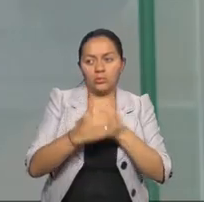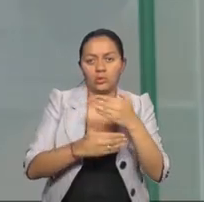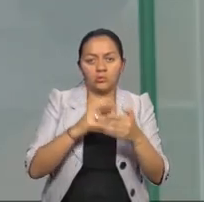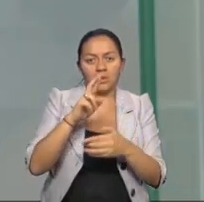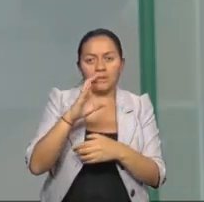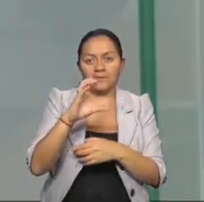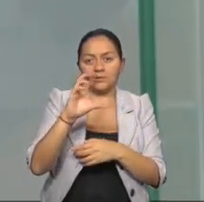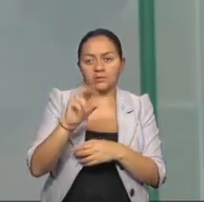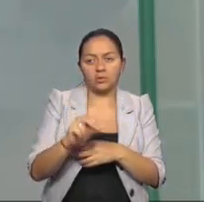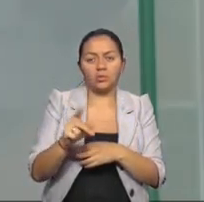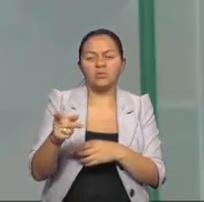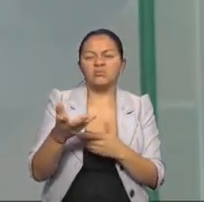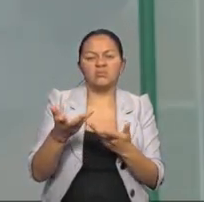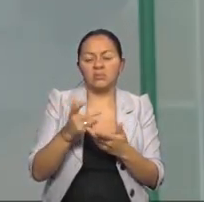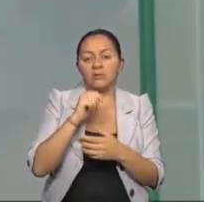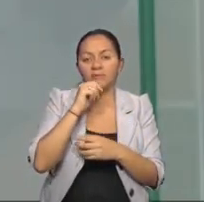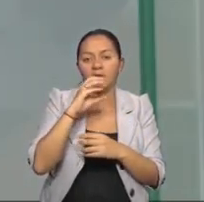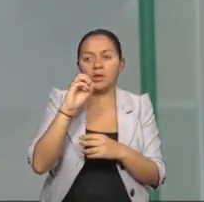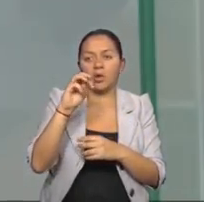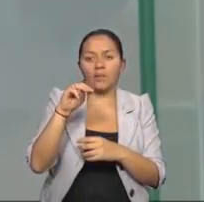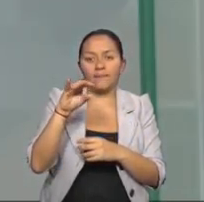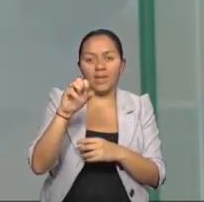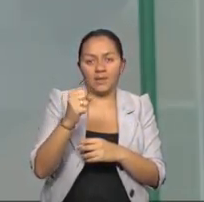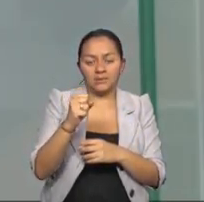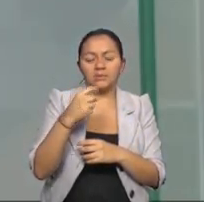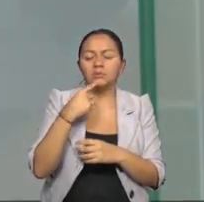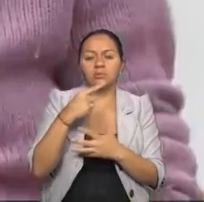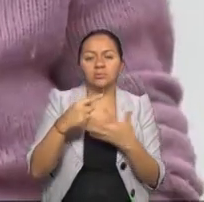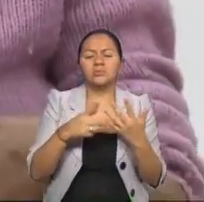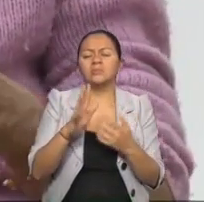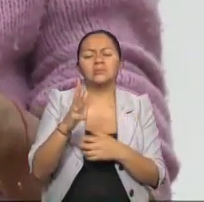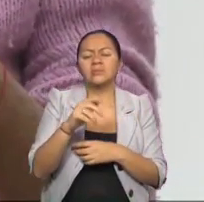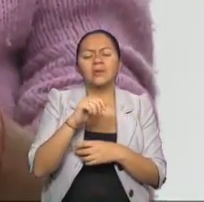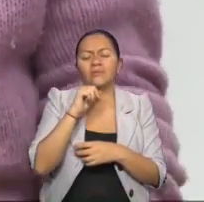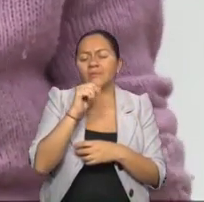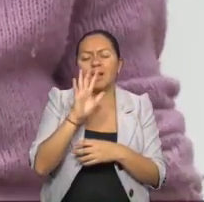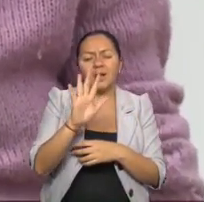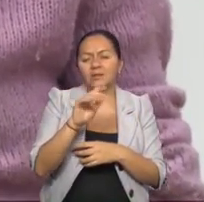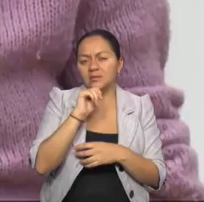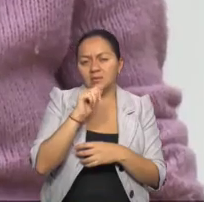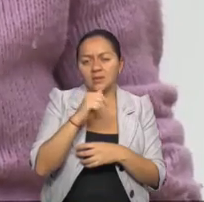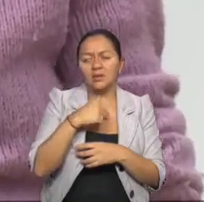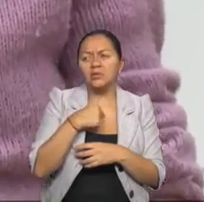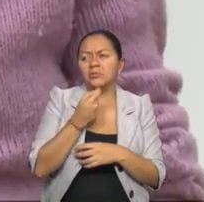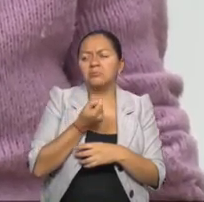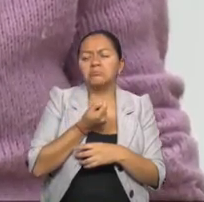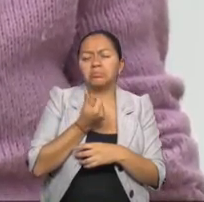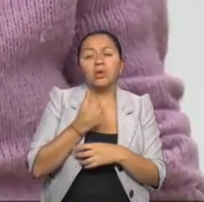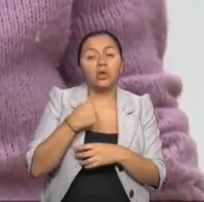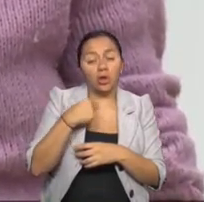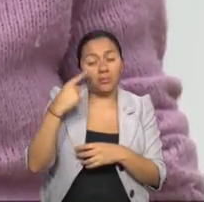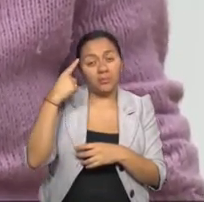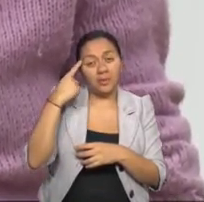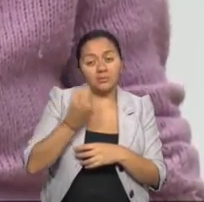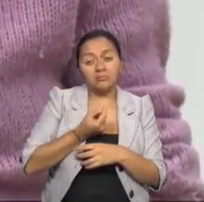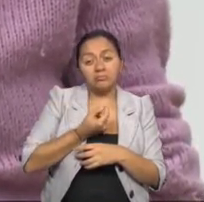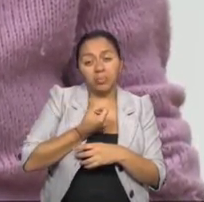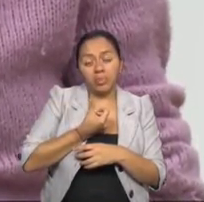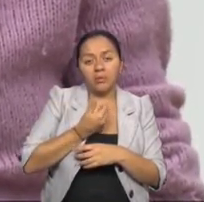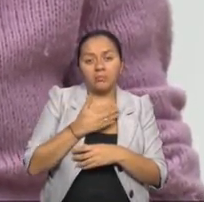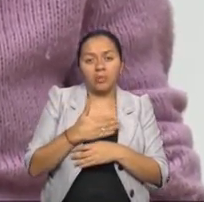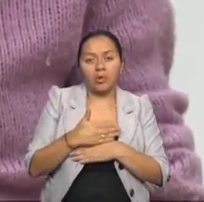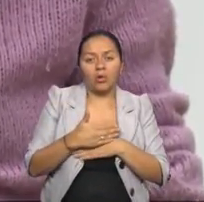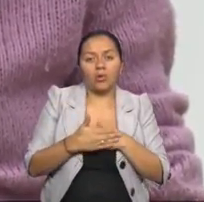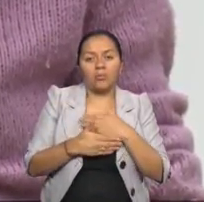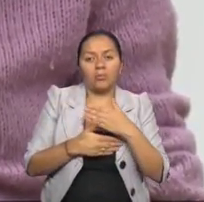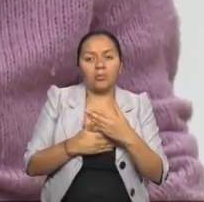reconocida por la organización mundial de la salud todavía apenas creo que va como surgiendo se